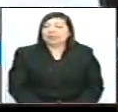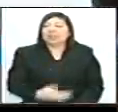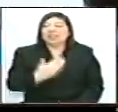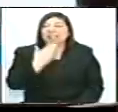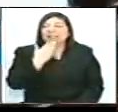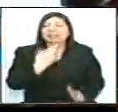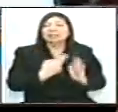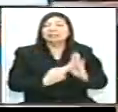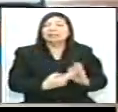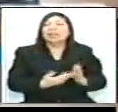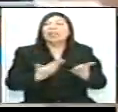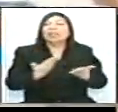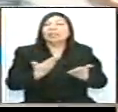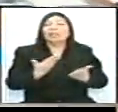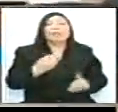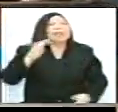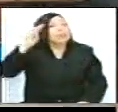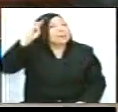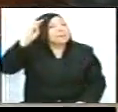de Dios.